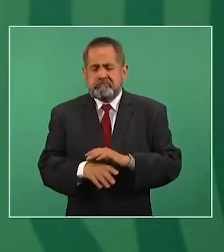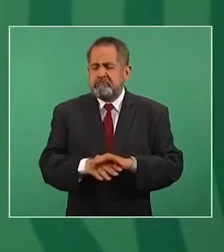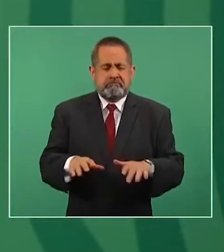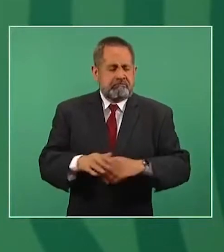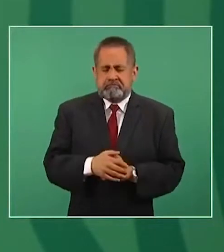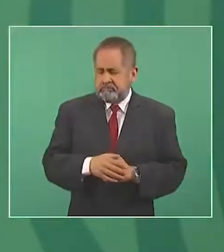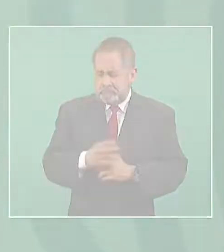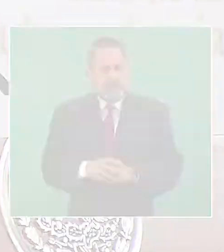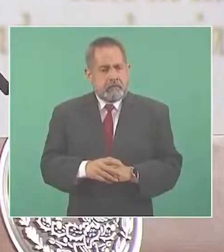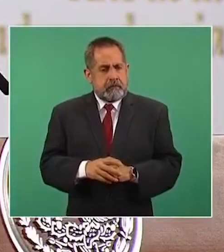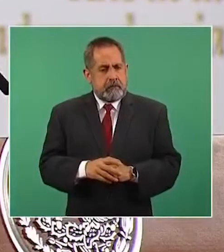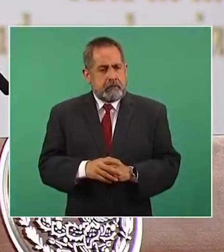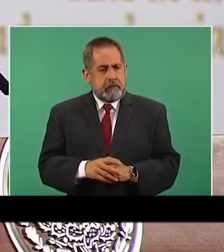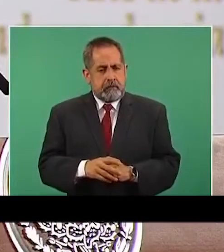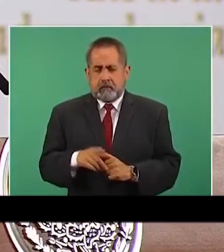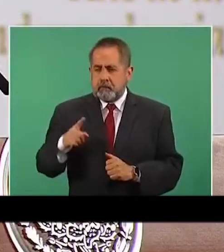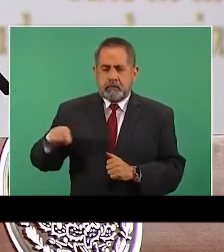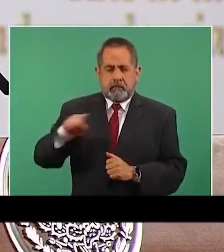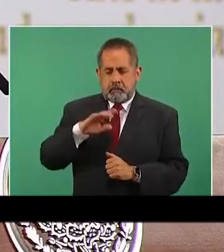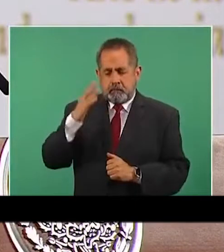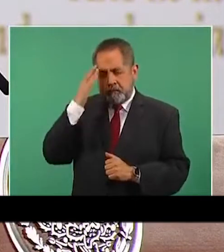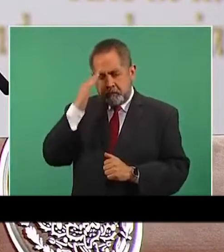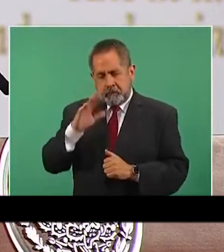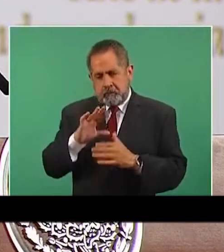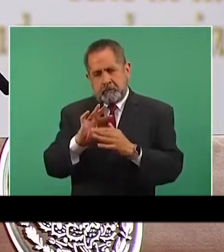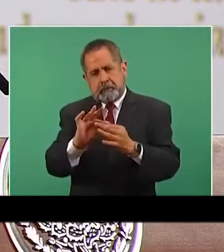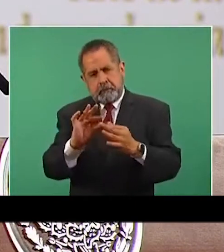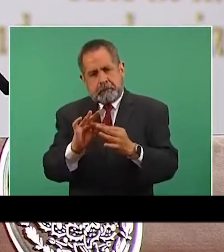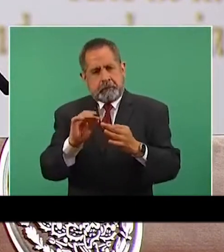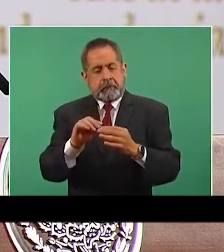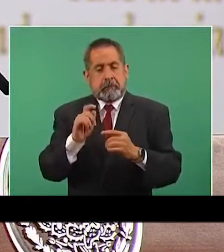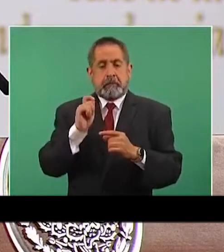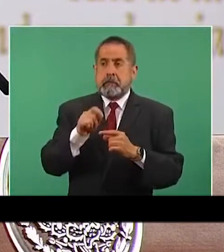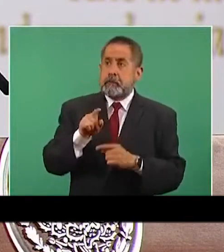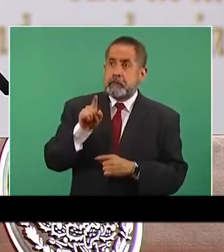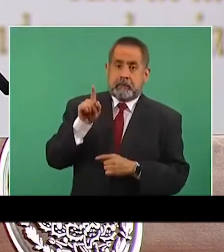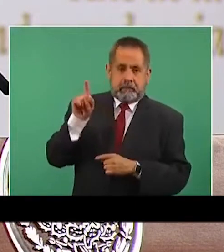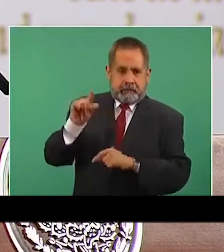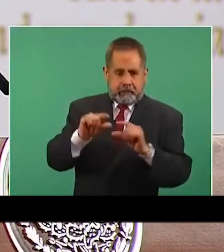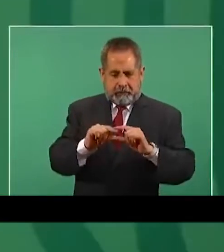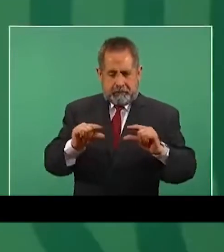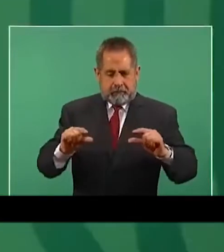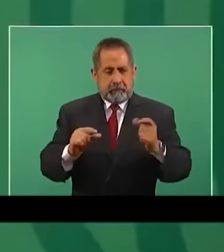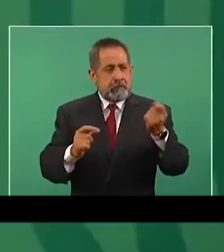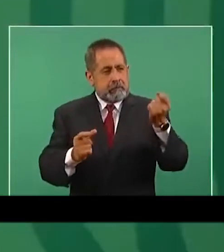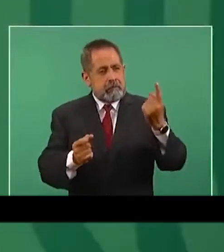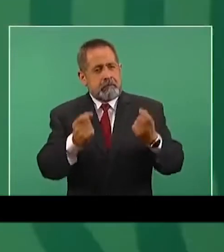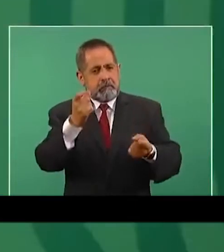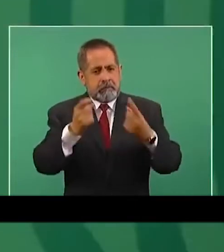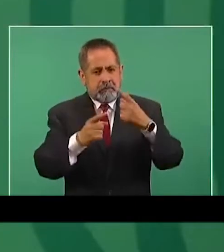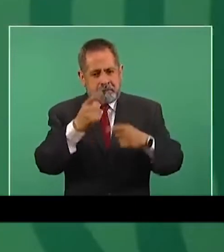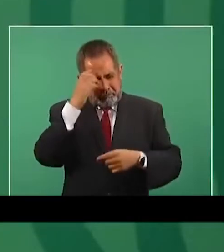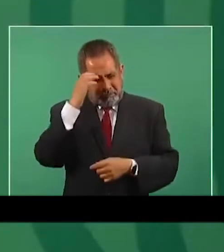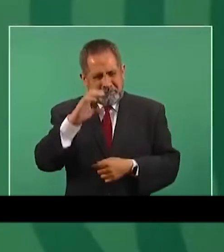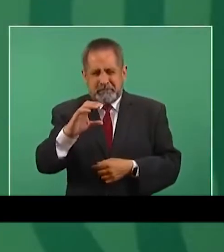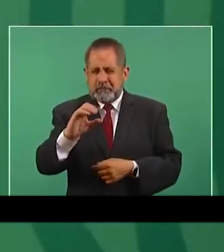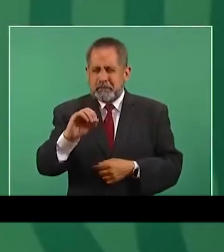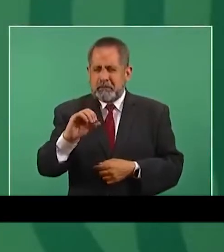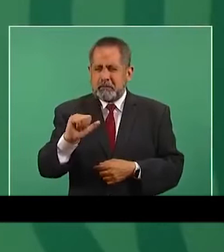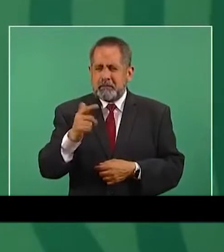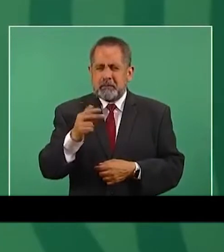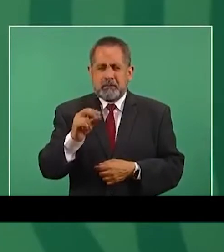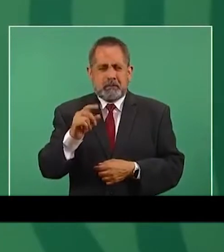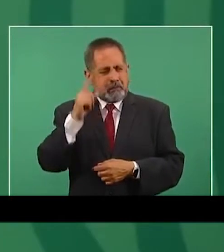su aplicación. Se sabe que estos posibles coágulos que